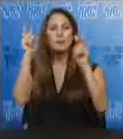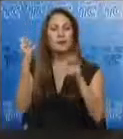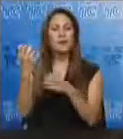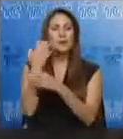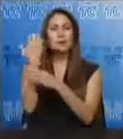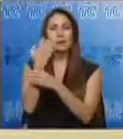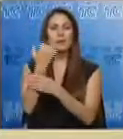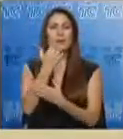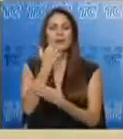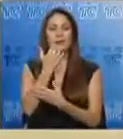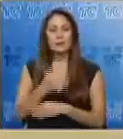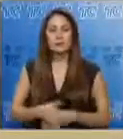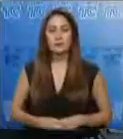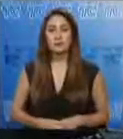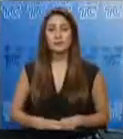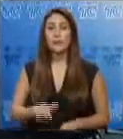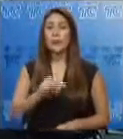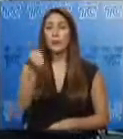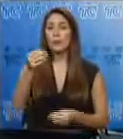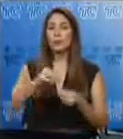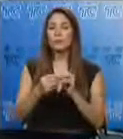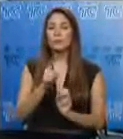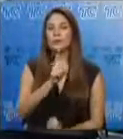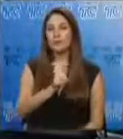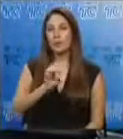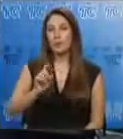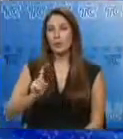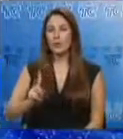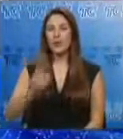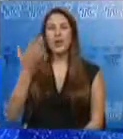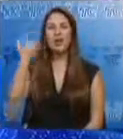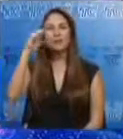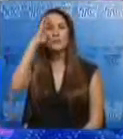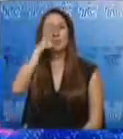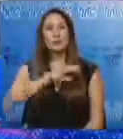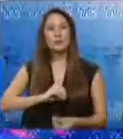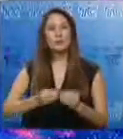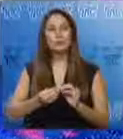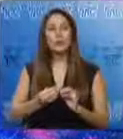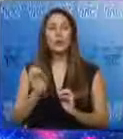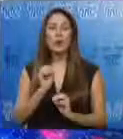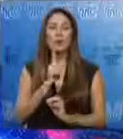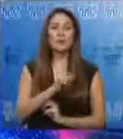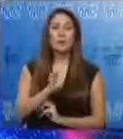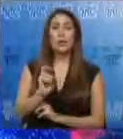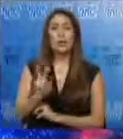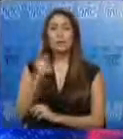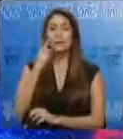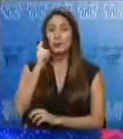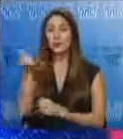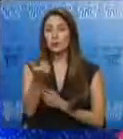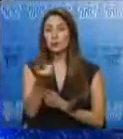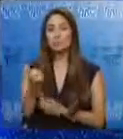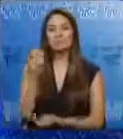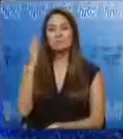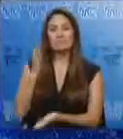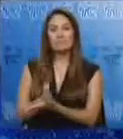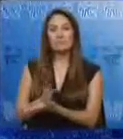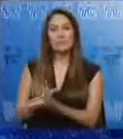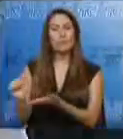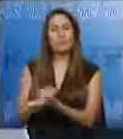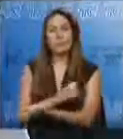todo el país. Otros números, como el 101 de la Policía Nacional y el 102 del Cuerpo de Bomberos, fueron